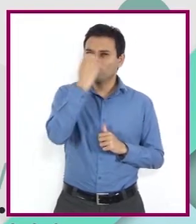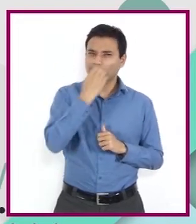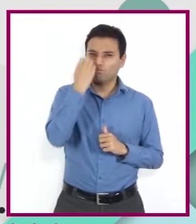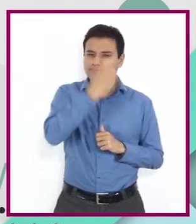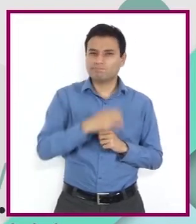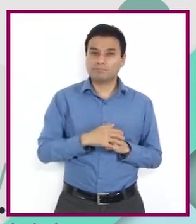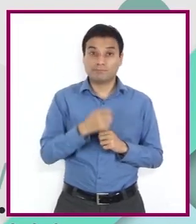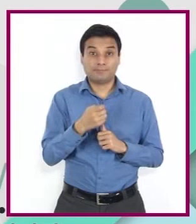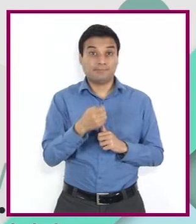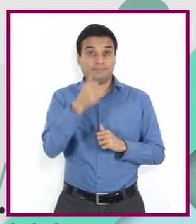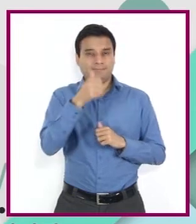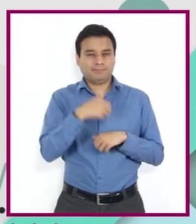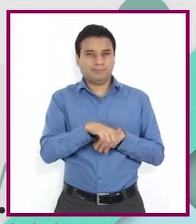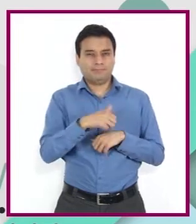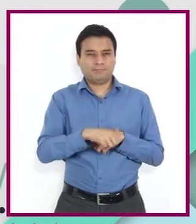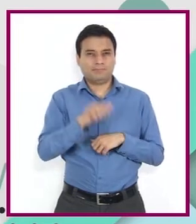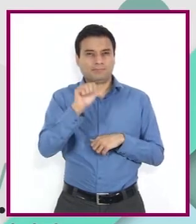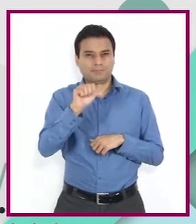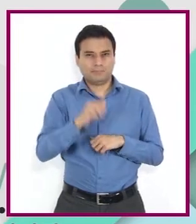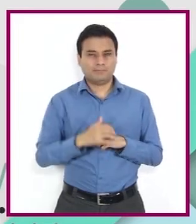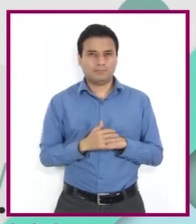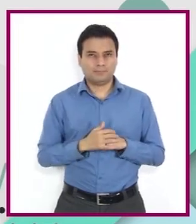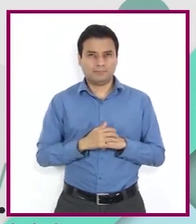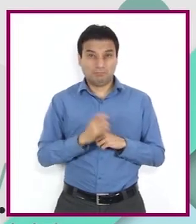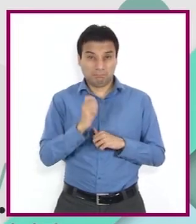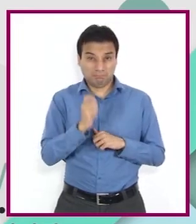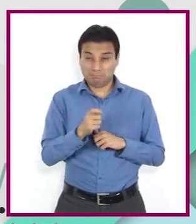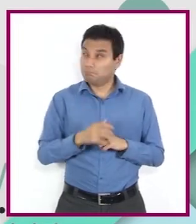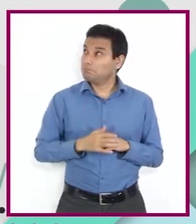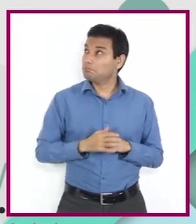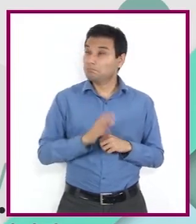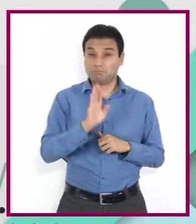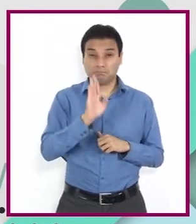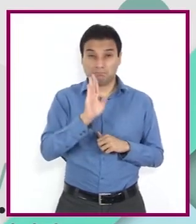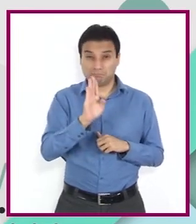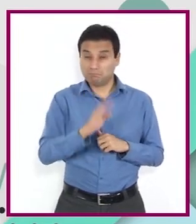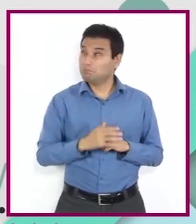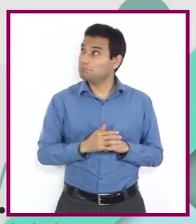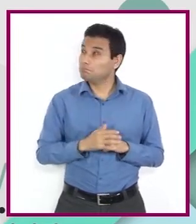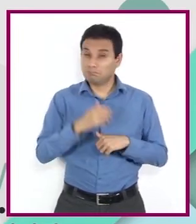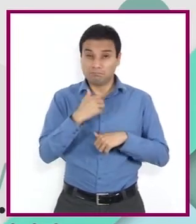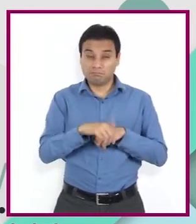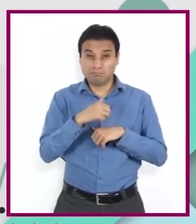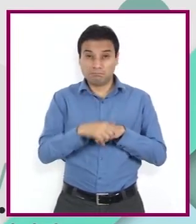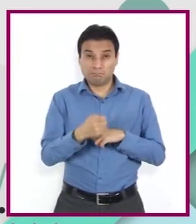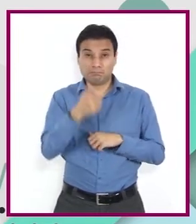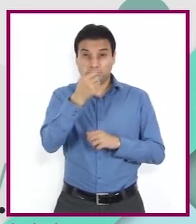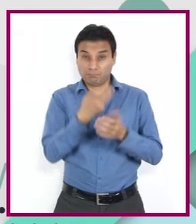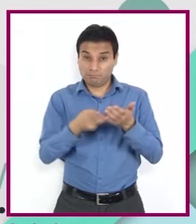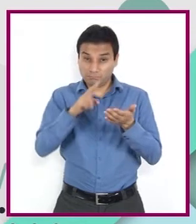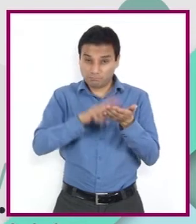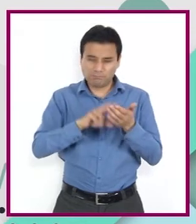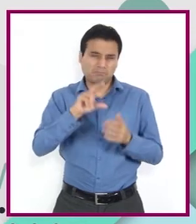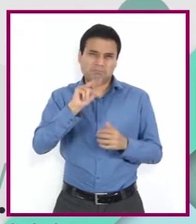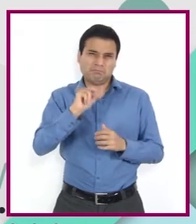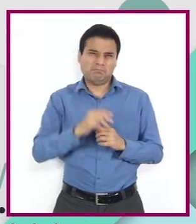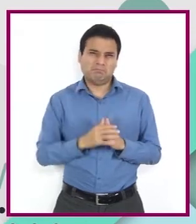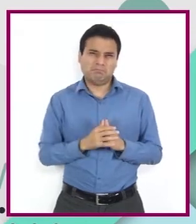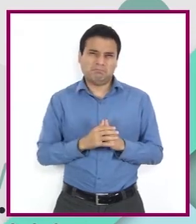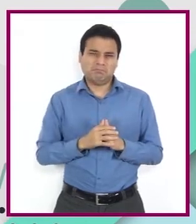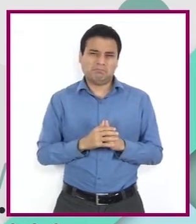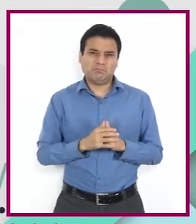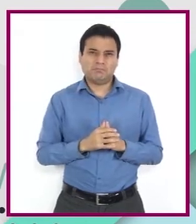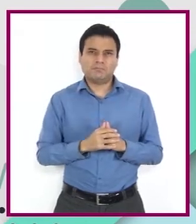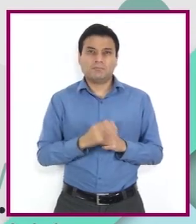de la magnitud A no es el doble ni la mitad de la magnitud B, o viceversa, es decir, el 5 no es el doble de